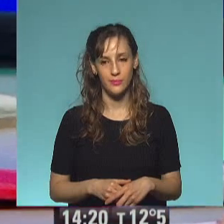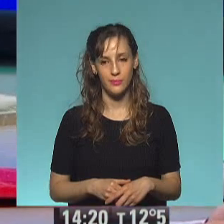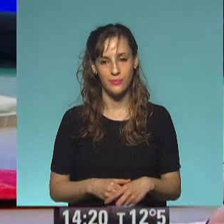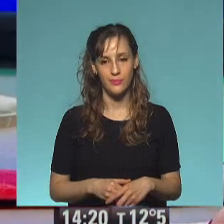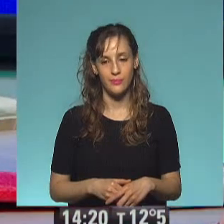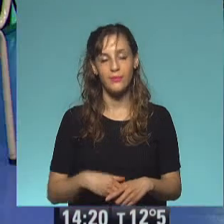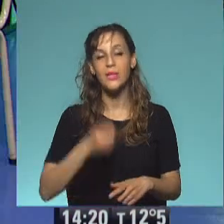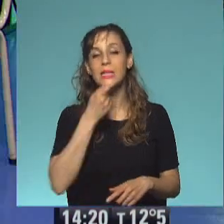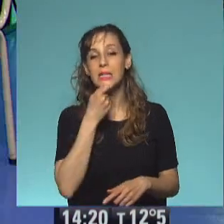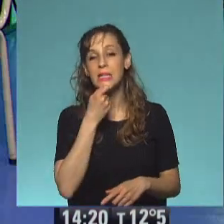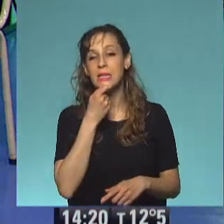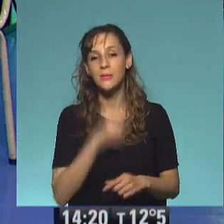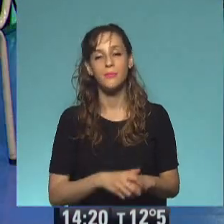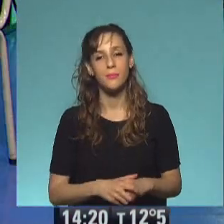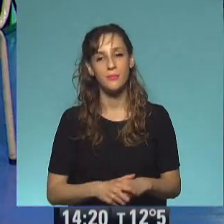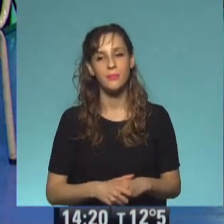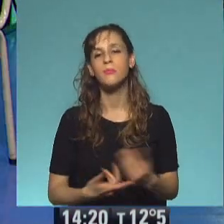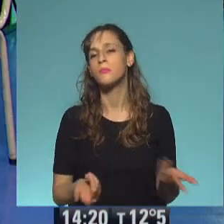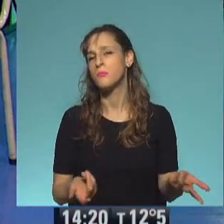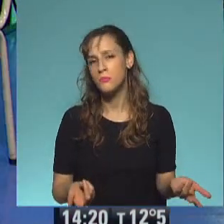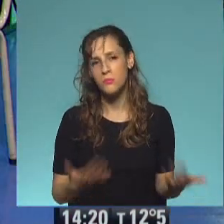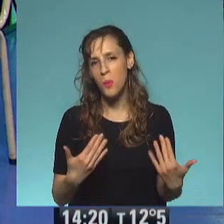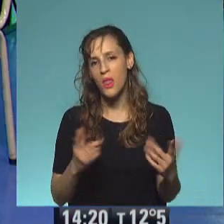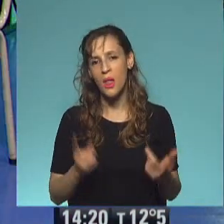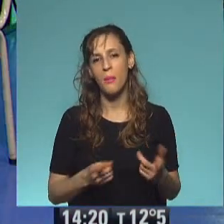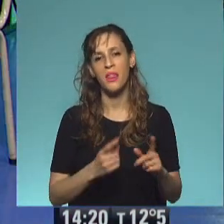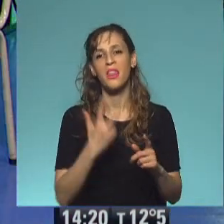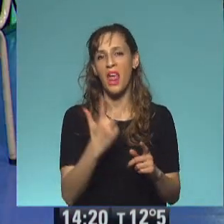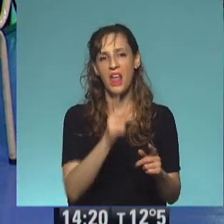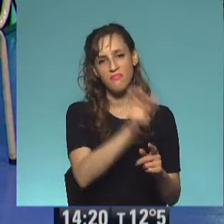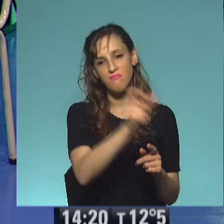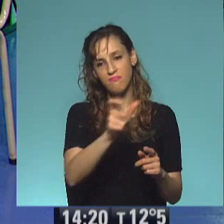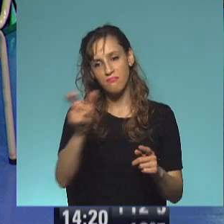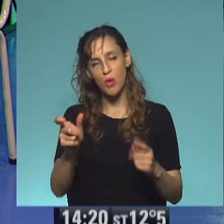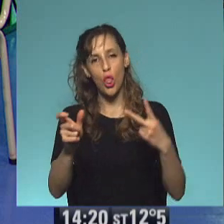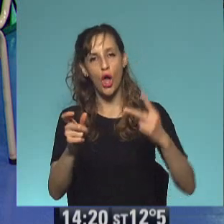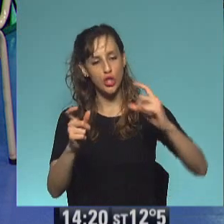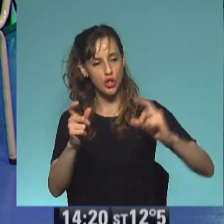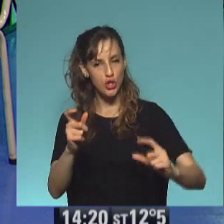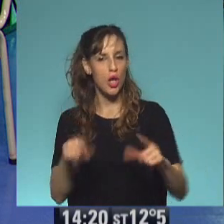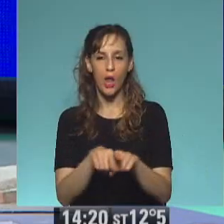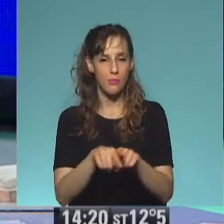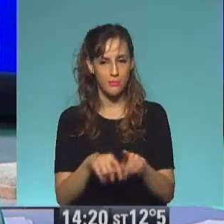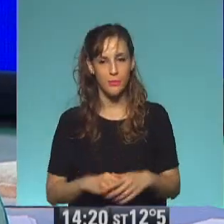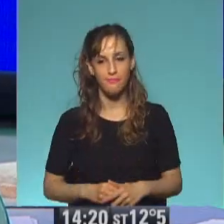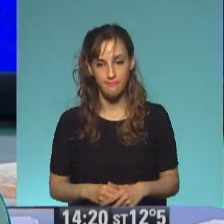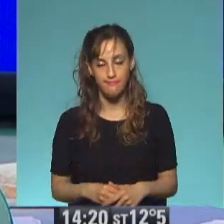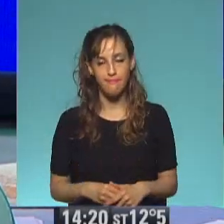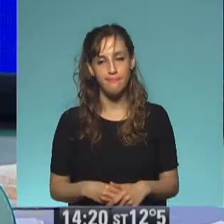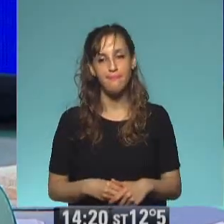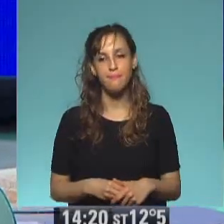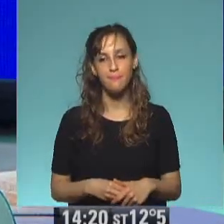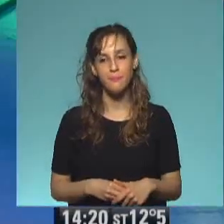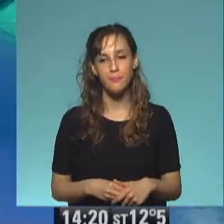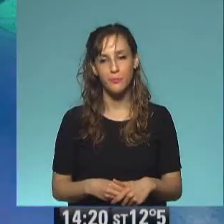si lo hacen a 3 para acá y 2 para acá, es lo mismo. Durmiendo la siesta. Puede ser igual, es lo mismo. Bien, entonces. Entonces voy así, divido por